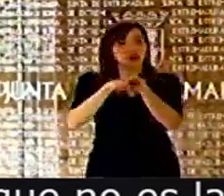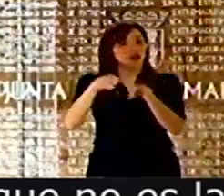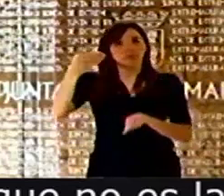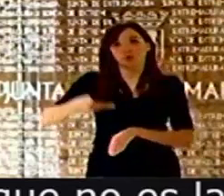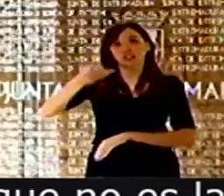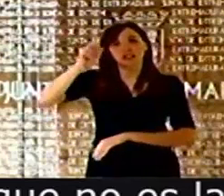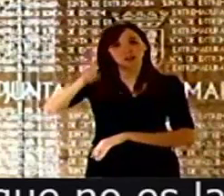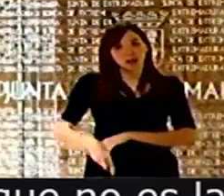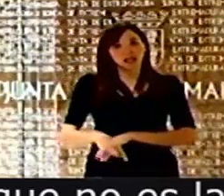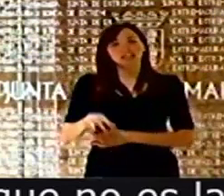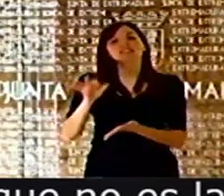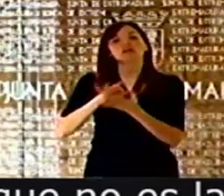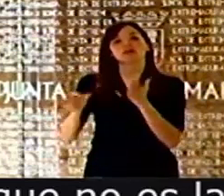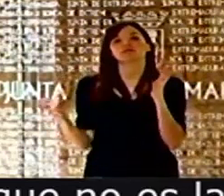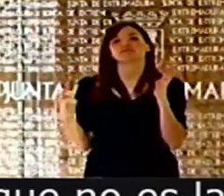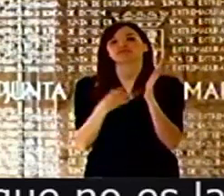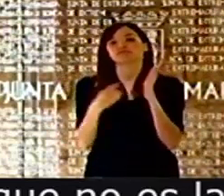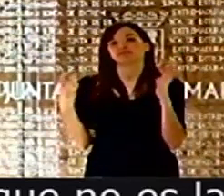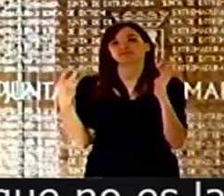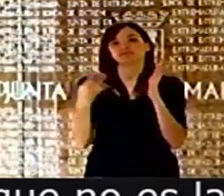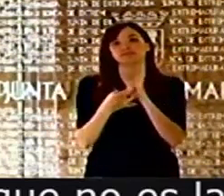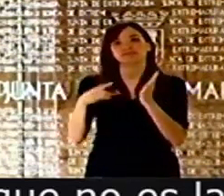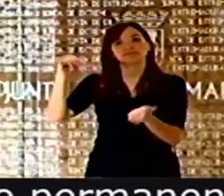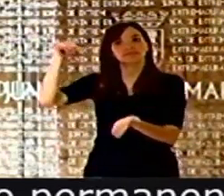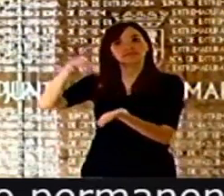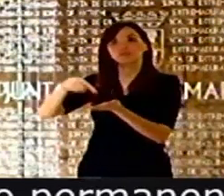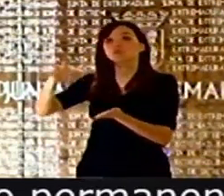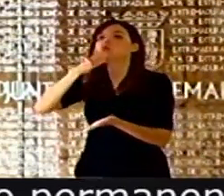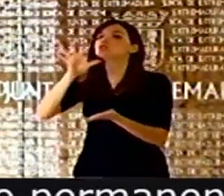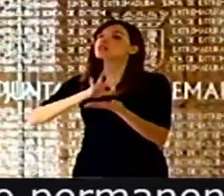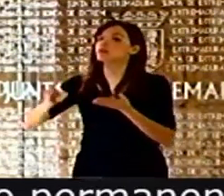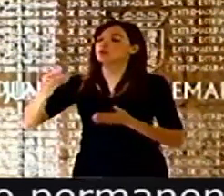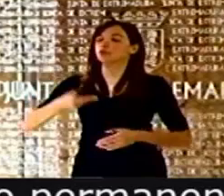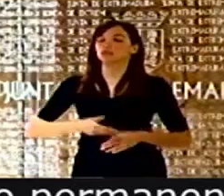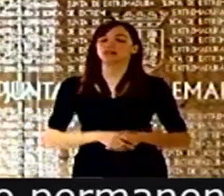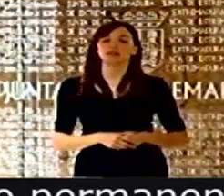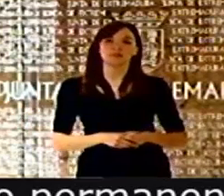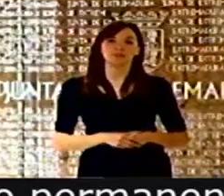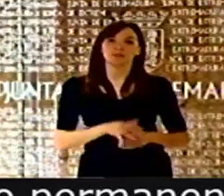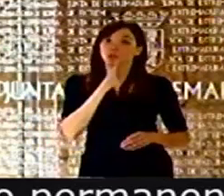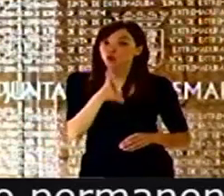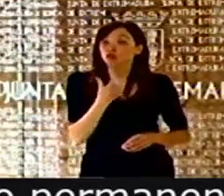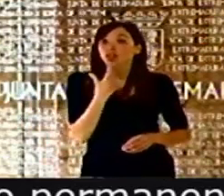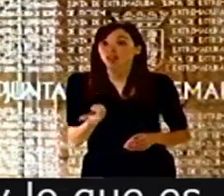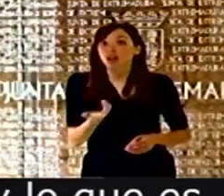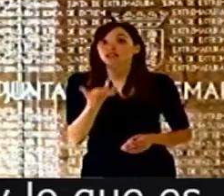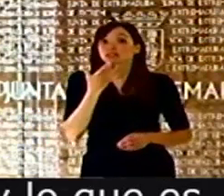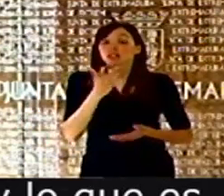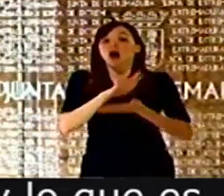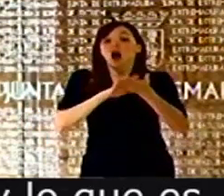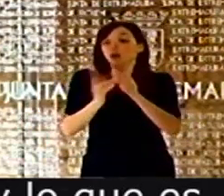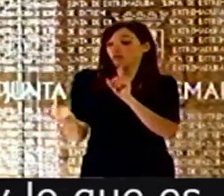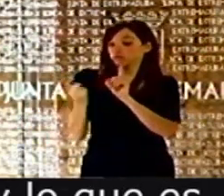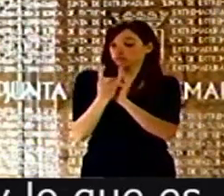que el servicio que se da tenga la calidad que requiere un servicio tan importante como este. Por eso decía que si van a hablar con